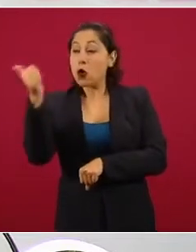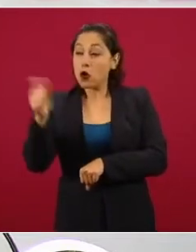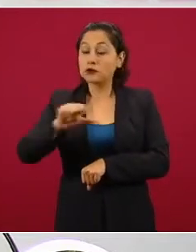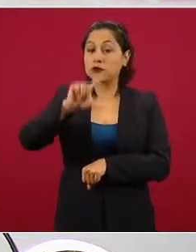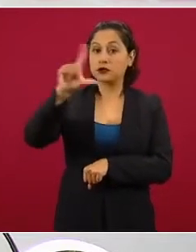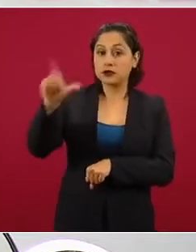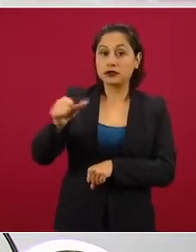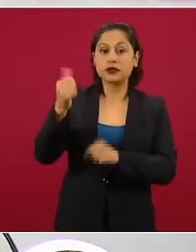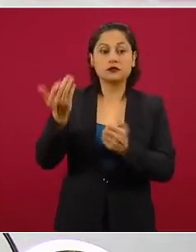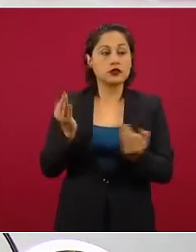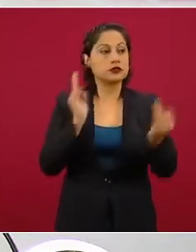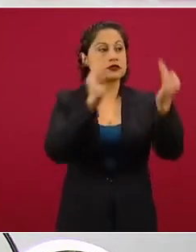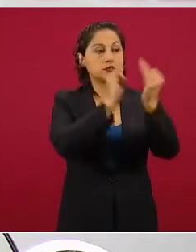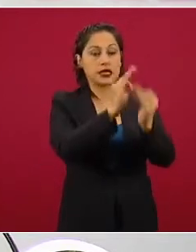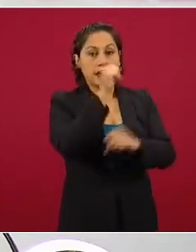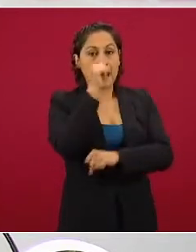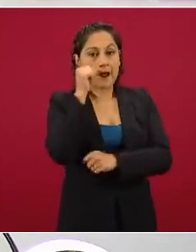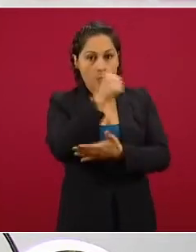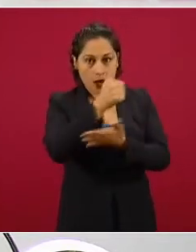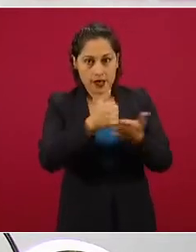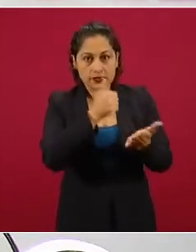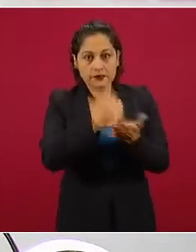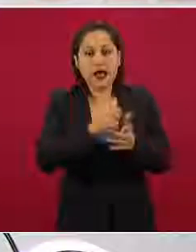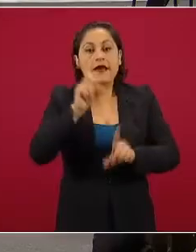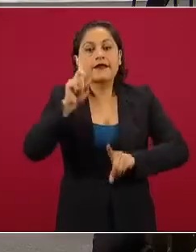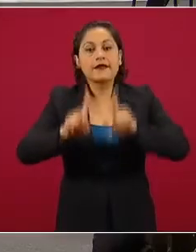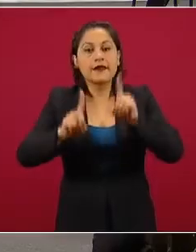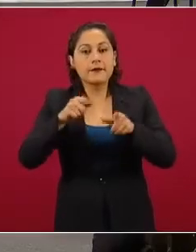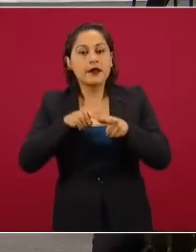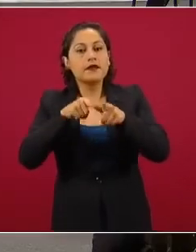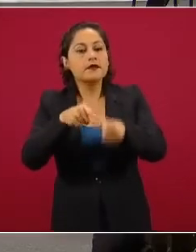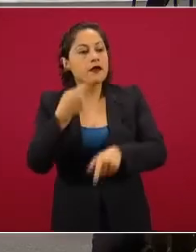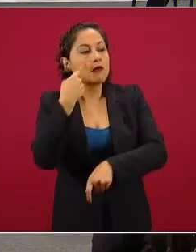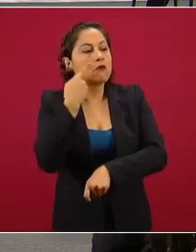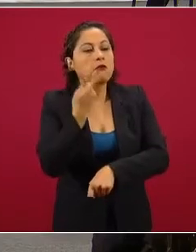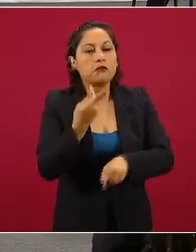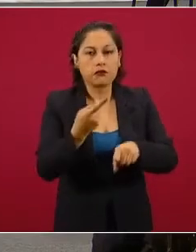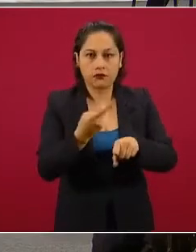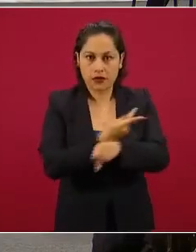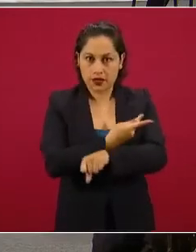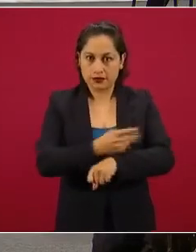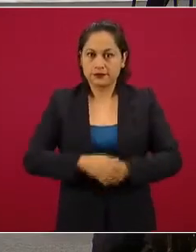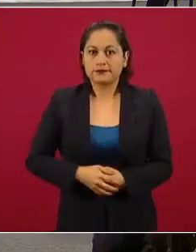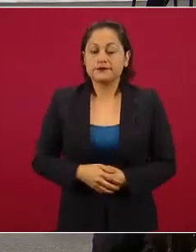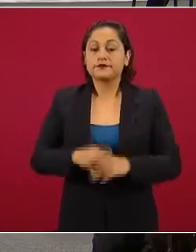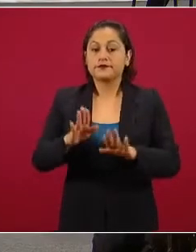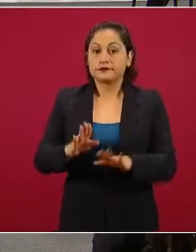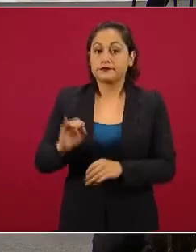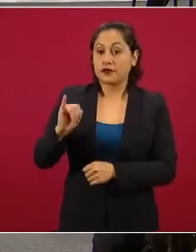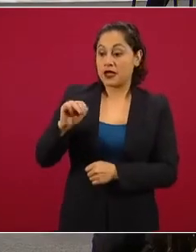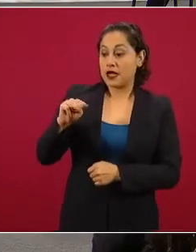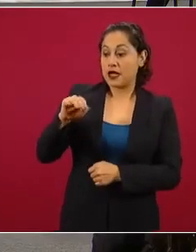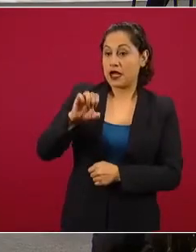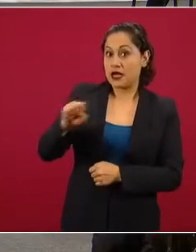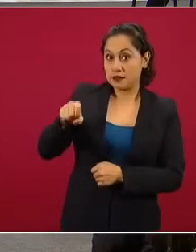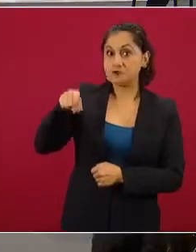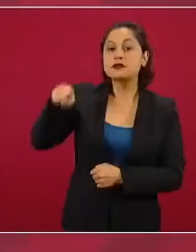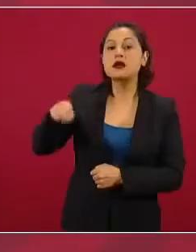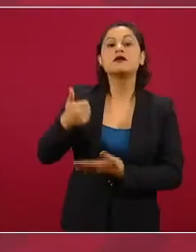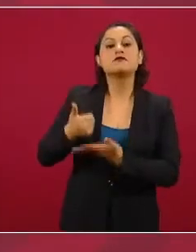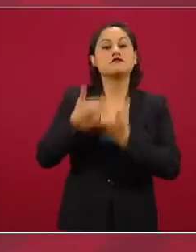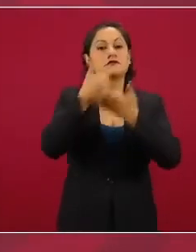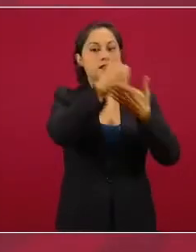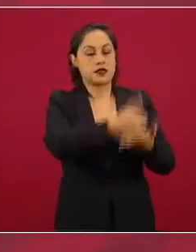las necesidades que vaya identificando el Estado. Por su parte, el Instituto Mexicano del Seguro Social emprendió también una labor